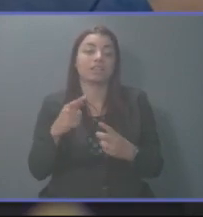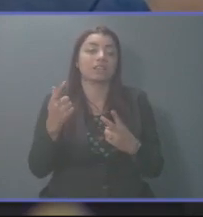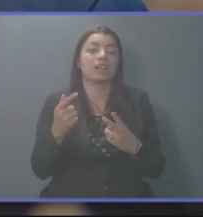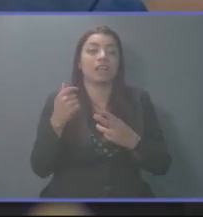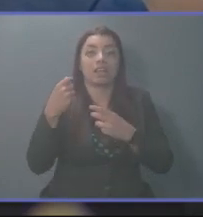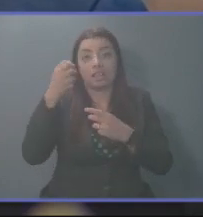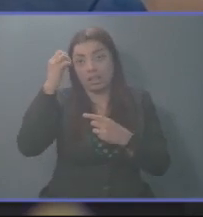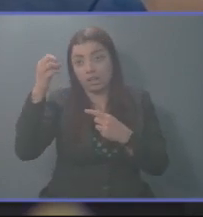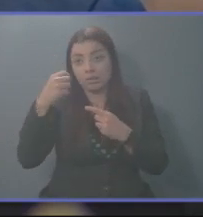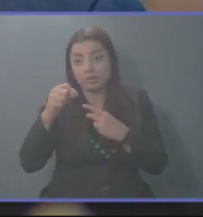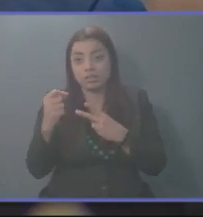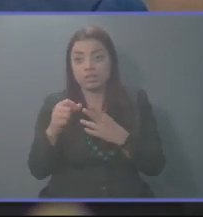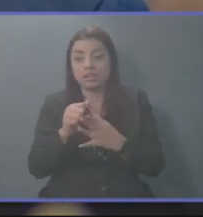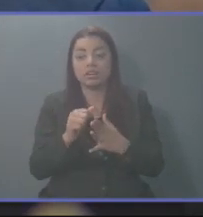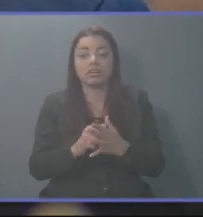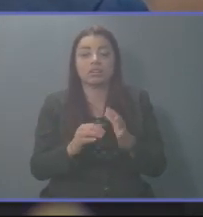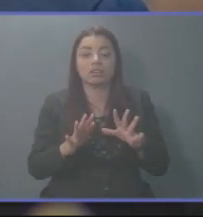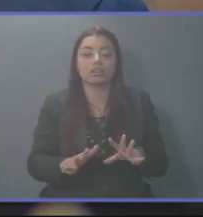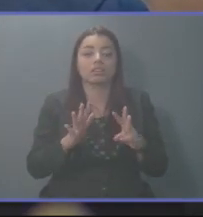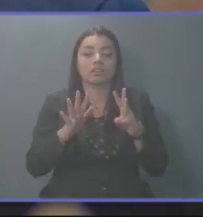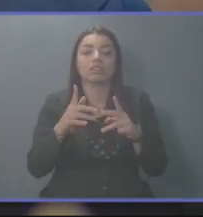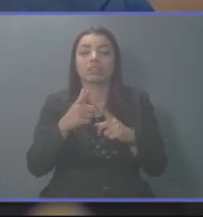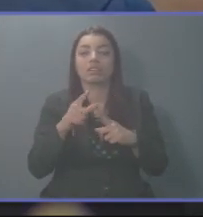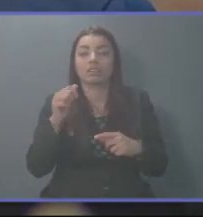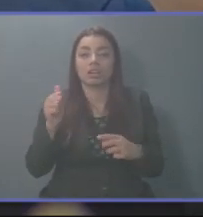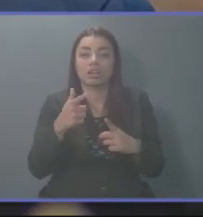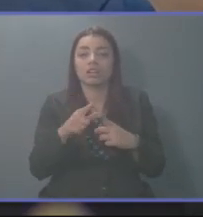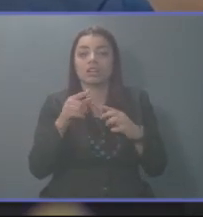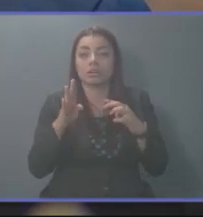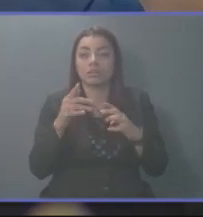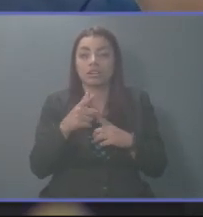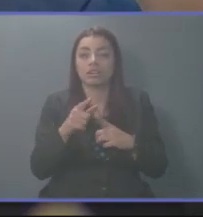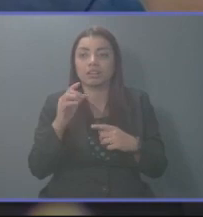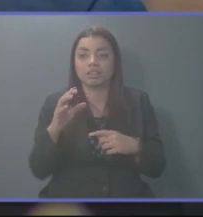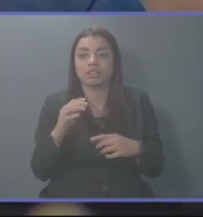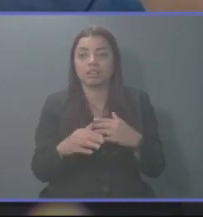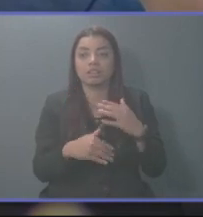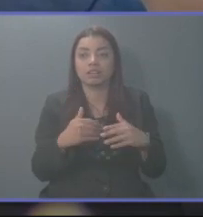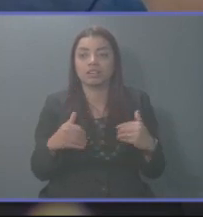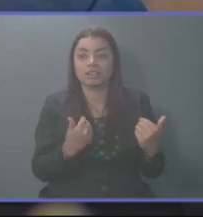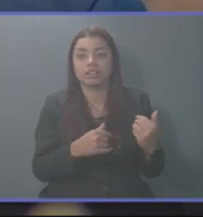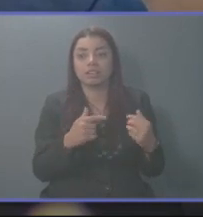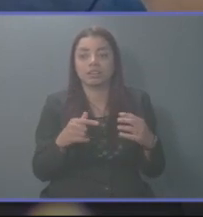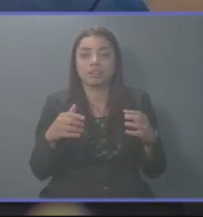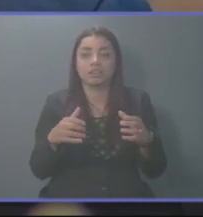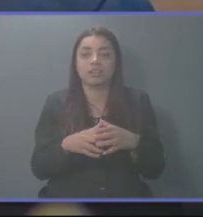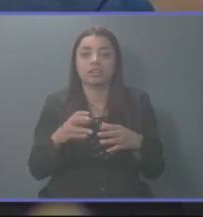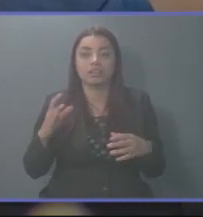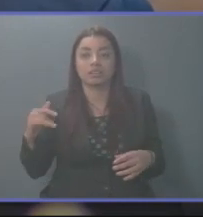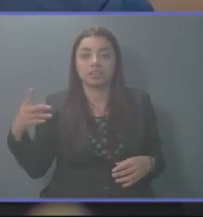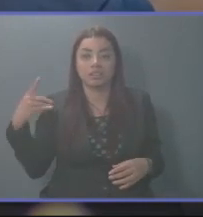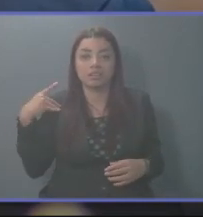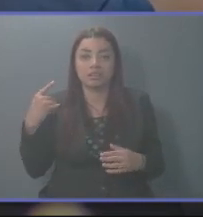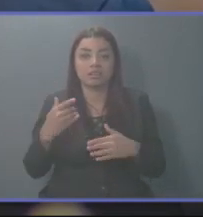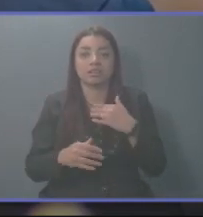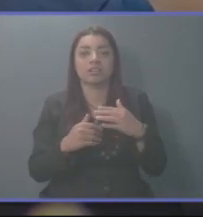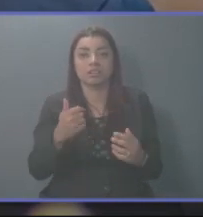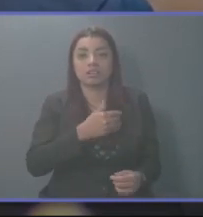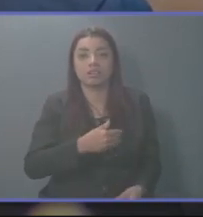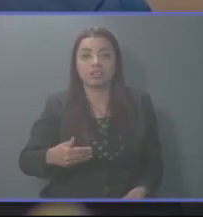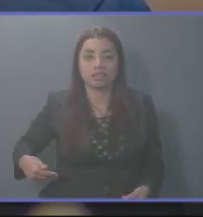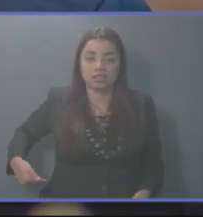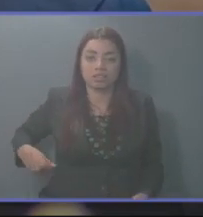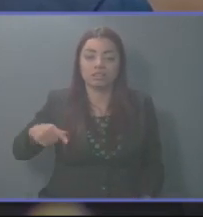al artículo 18, letra A, B y C, los cuales establecen las atribuciones del comité directivo y a criterio del presidente de